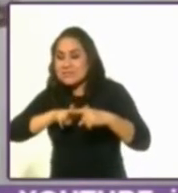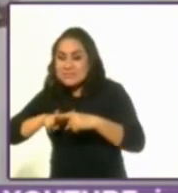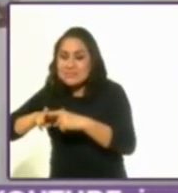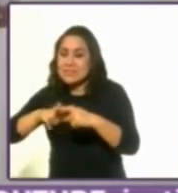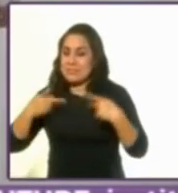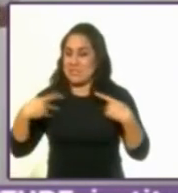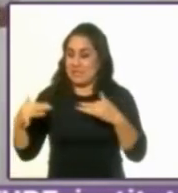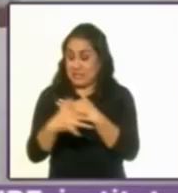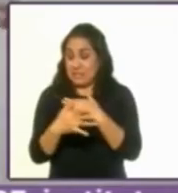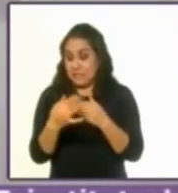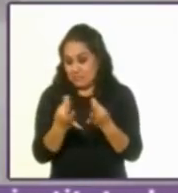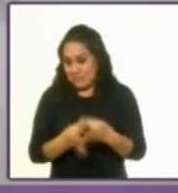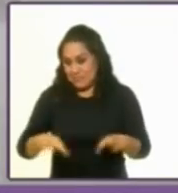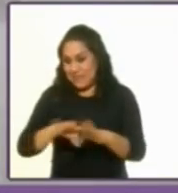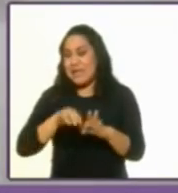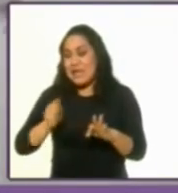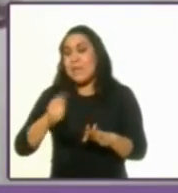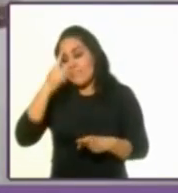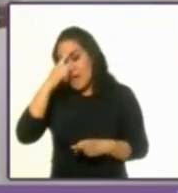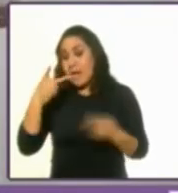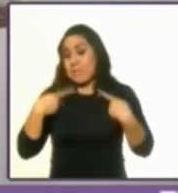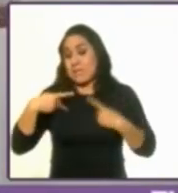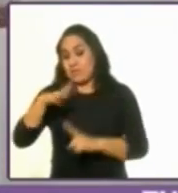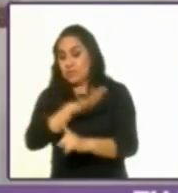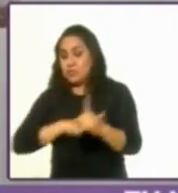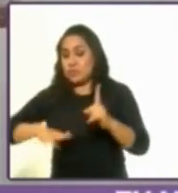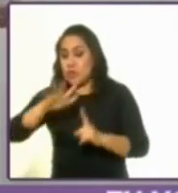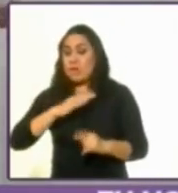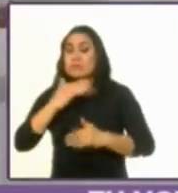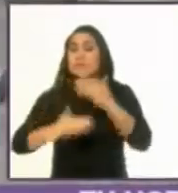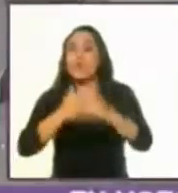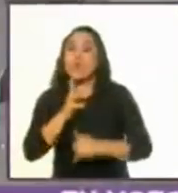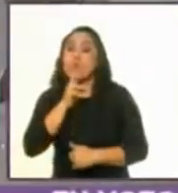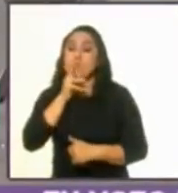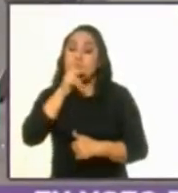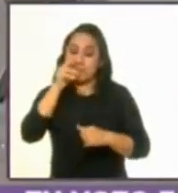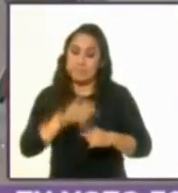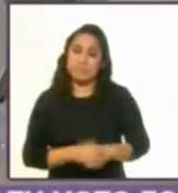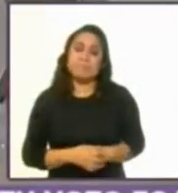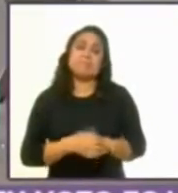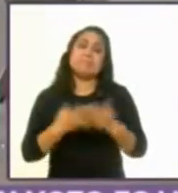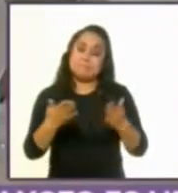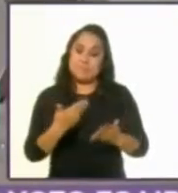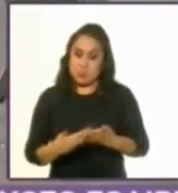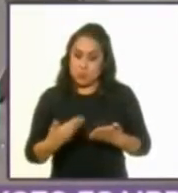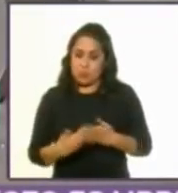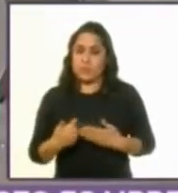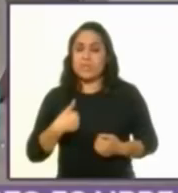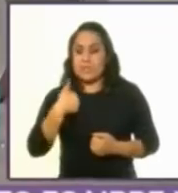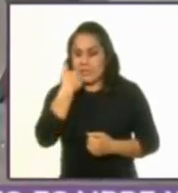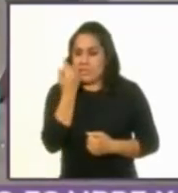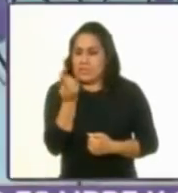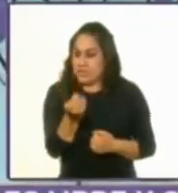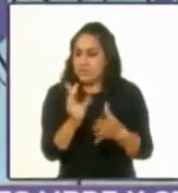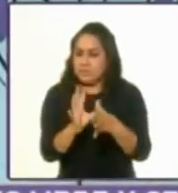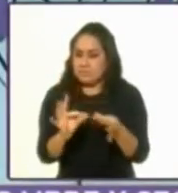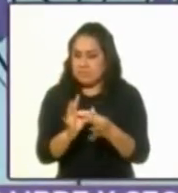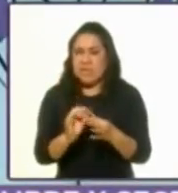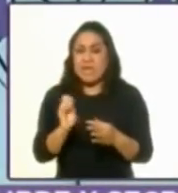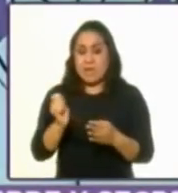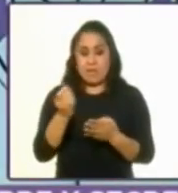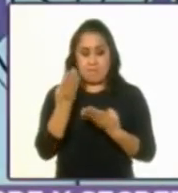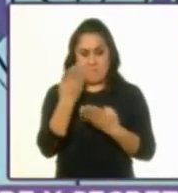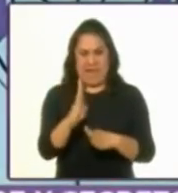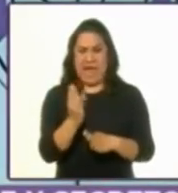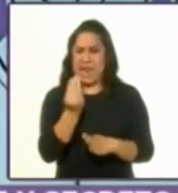este bloque de desarrollo social candidata adelante marianas quiero comentarte que los trucos de